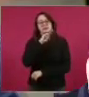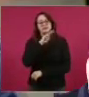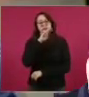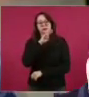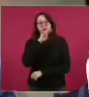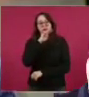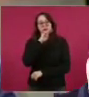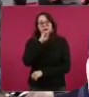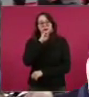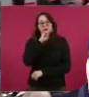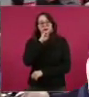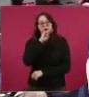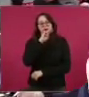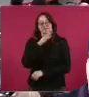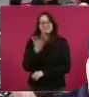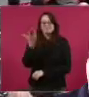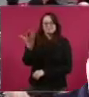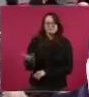ejemplo